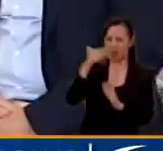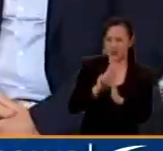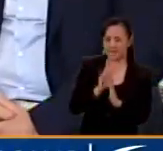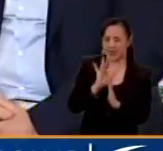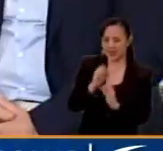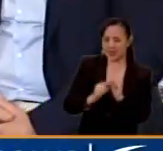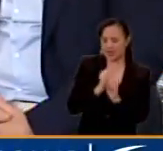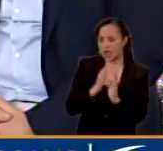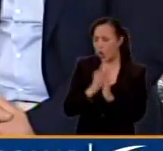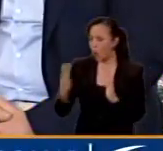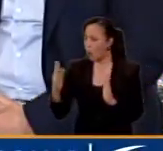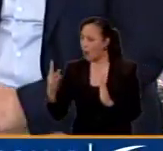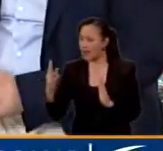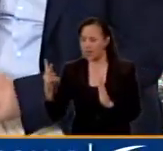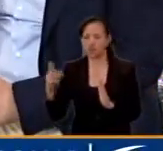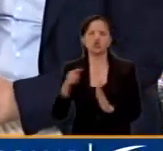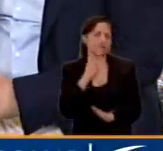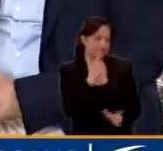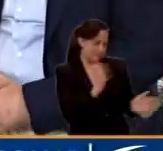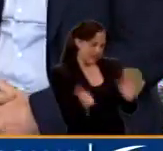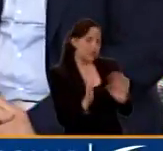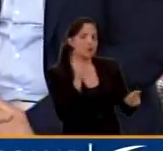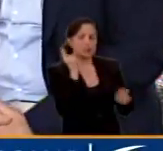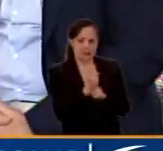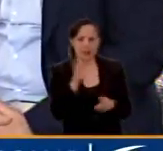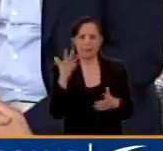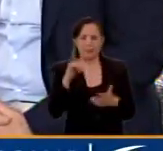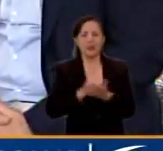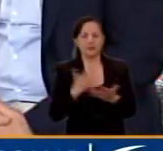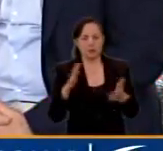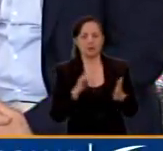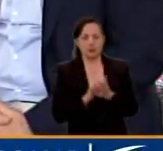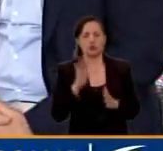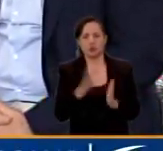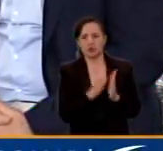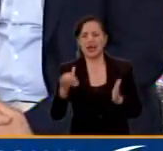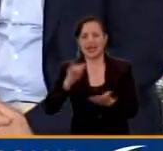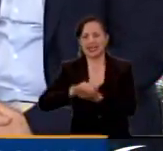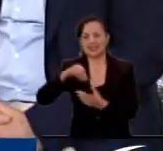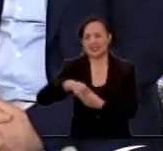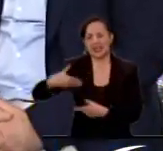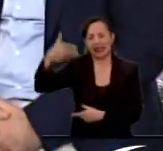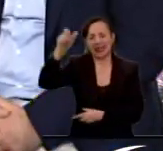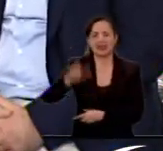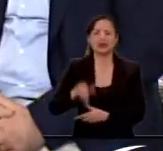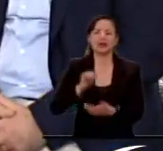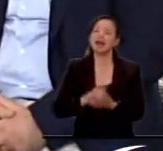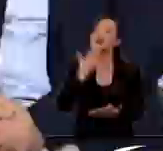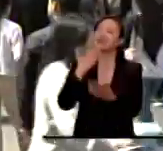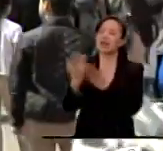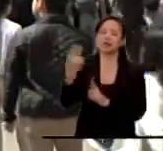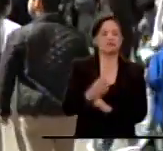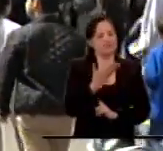menos, exacto, sí, de los 23 a los 42 años tenemos Maldita Roma. Santiago, gracias por estar en Noticias Caracol. Gracias a vosotros.